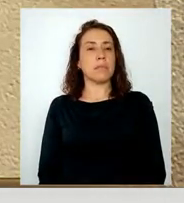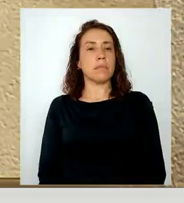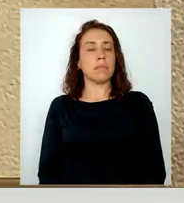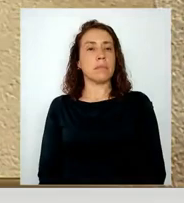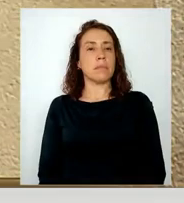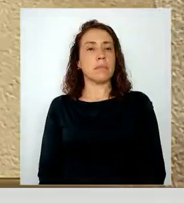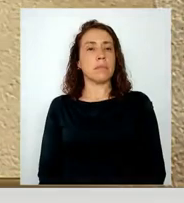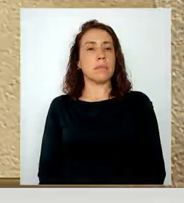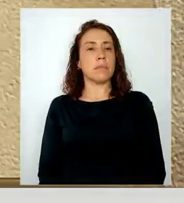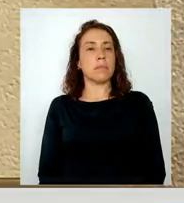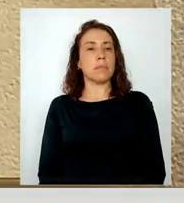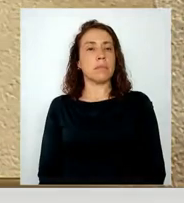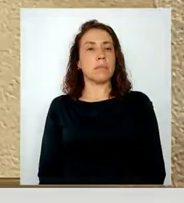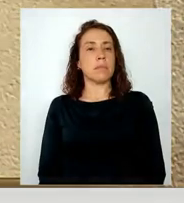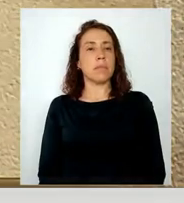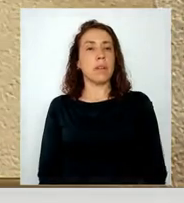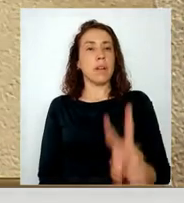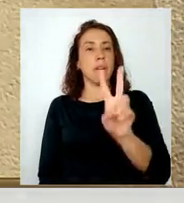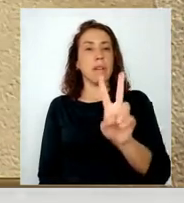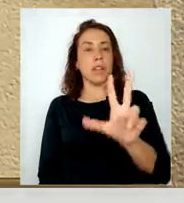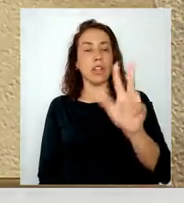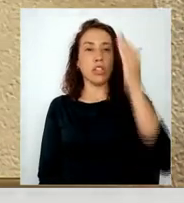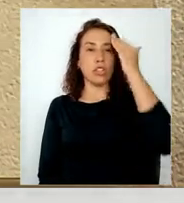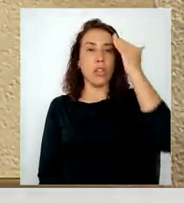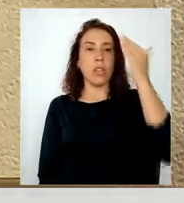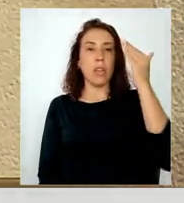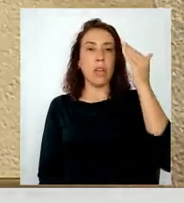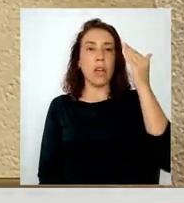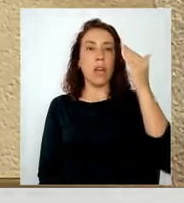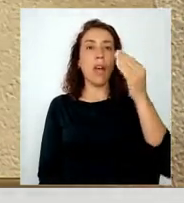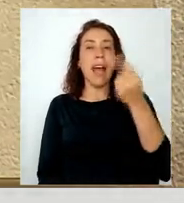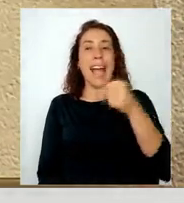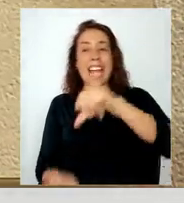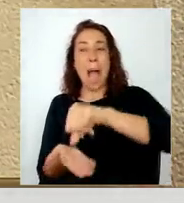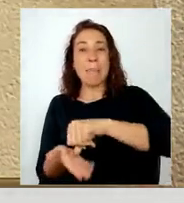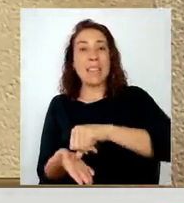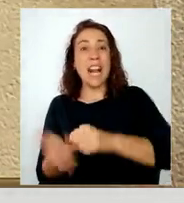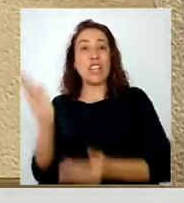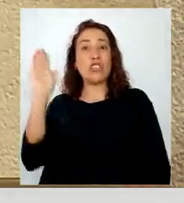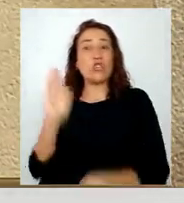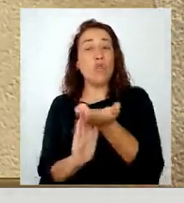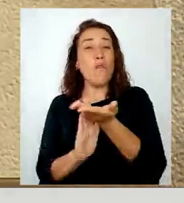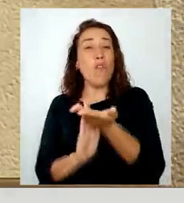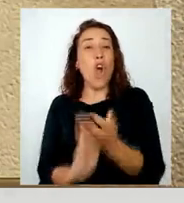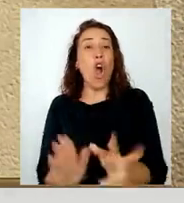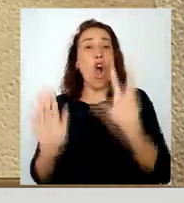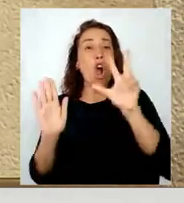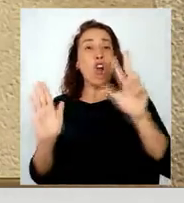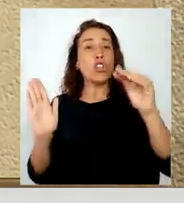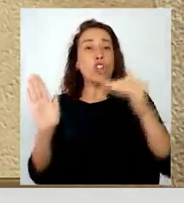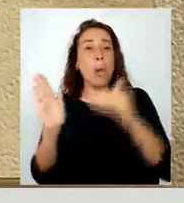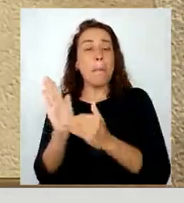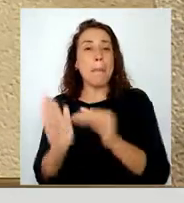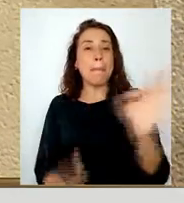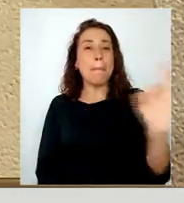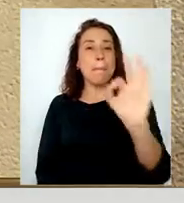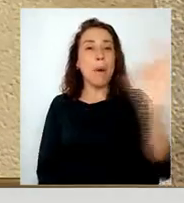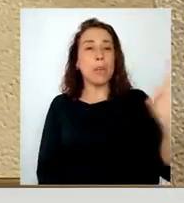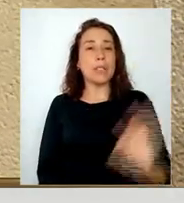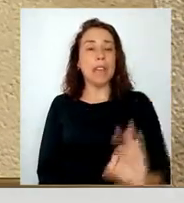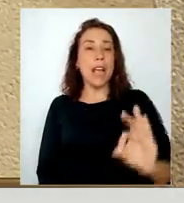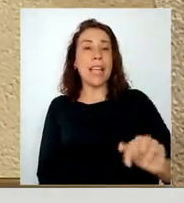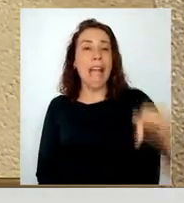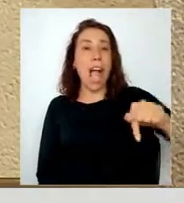28 Días aumentaron su capital en ocho mil por ciento ocho mil por ciento y al día de hoy han ganado